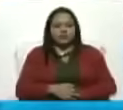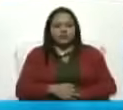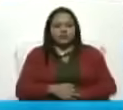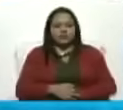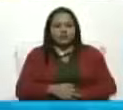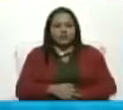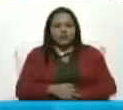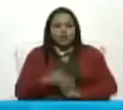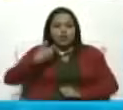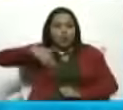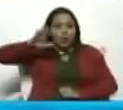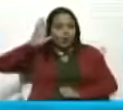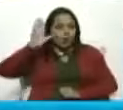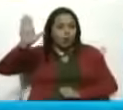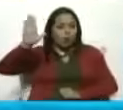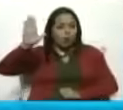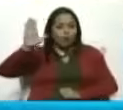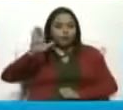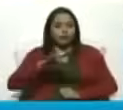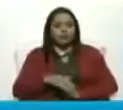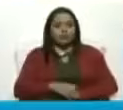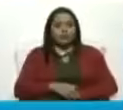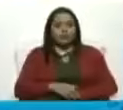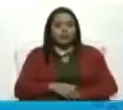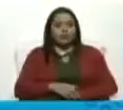Les juro,